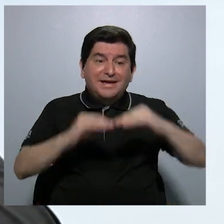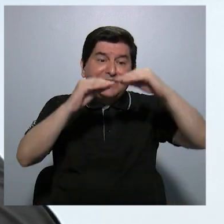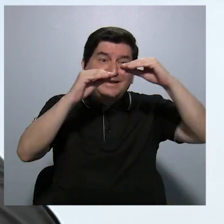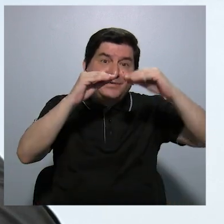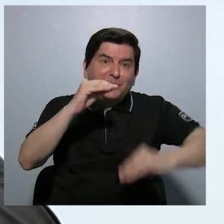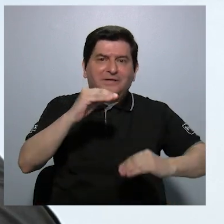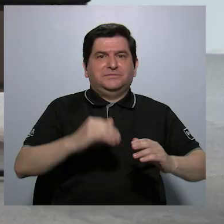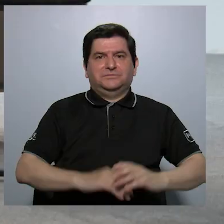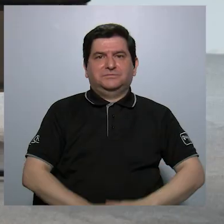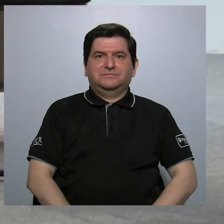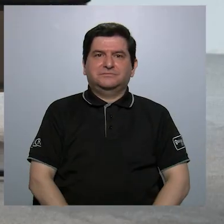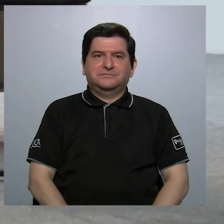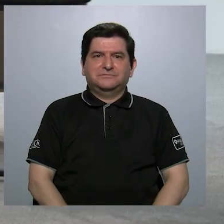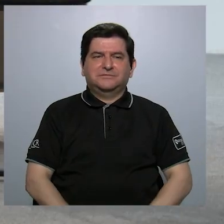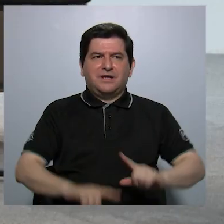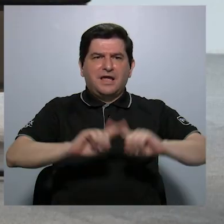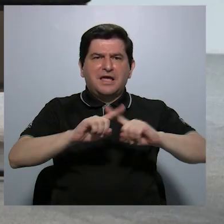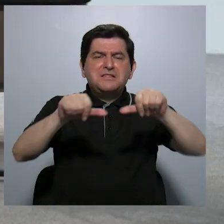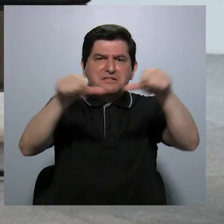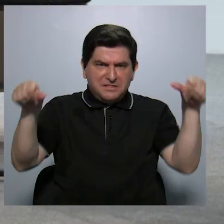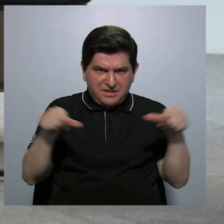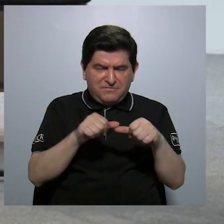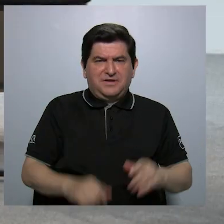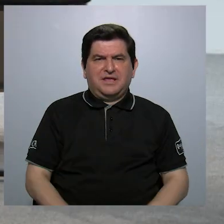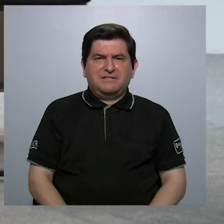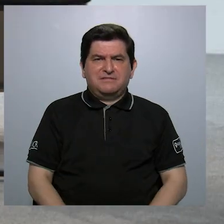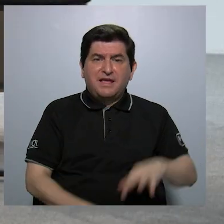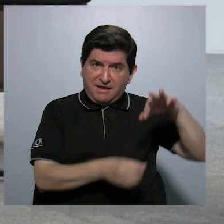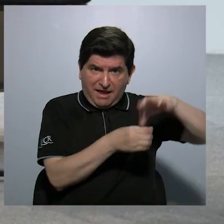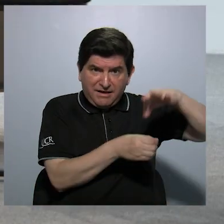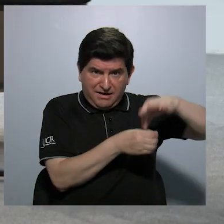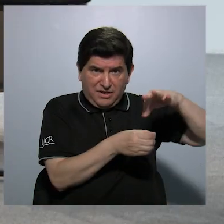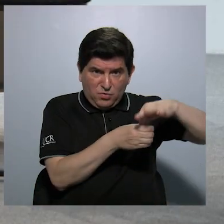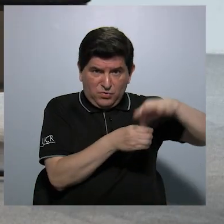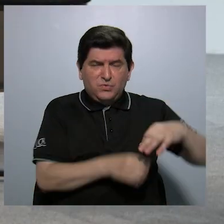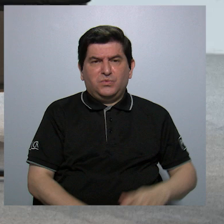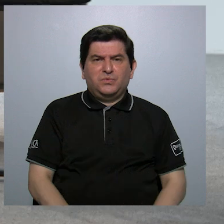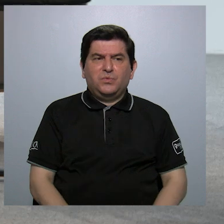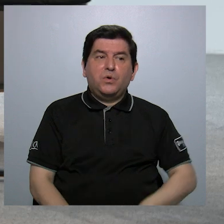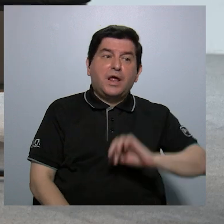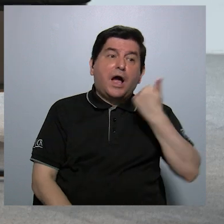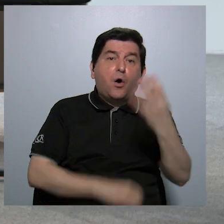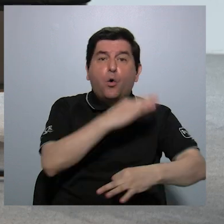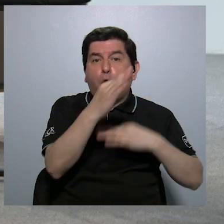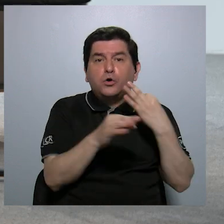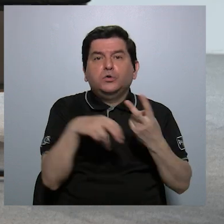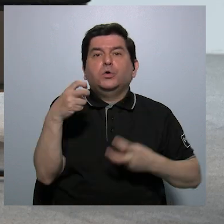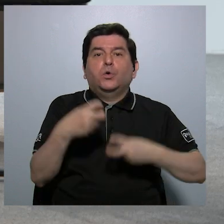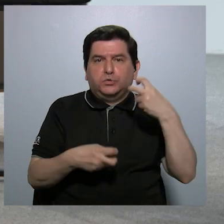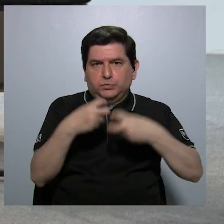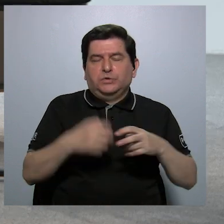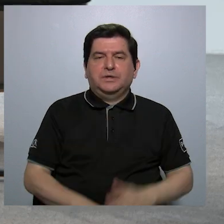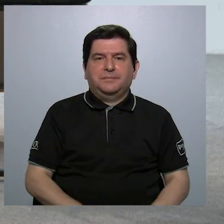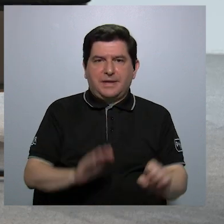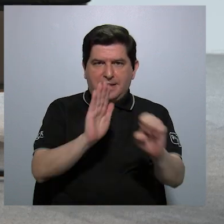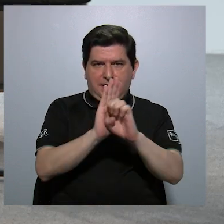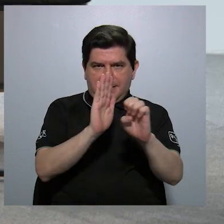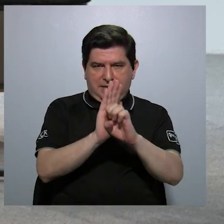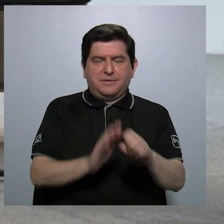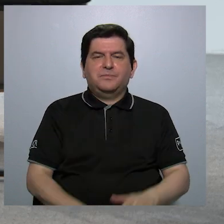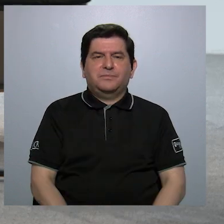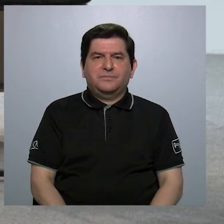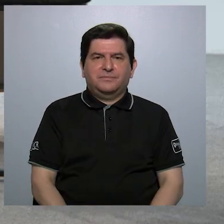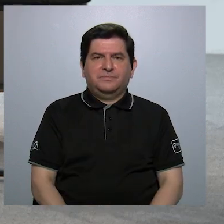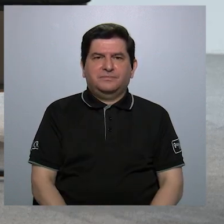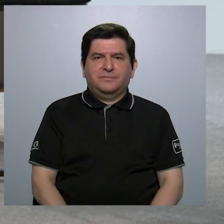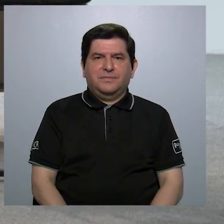menor posible. En muchos campos, por ejemplo, en el campo de la agricultura, se generan otro tipo de problemas. Por ejemplo, cuando